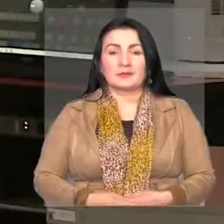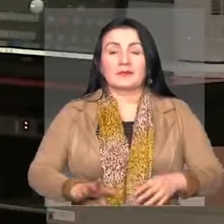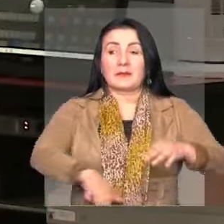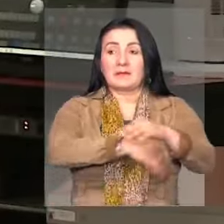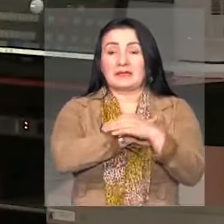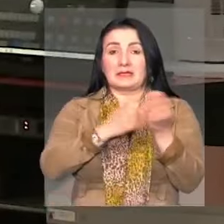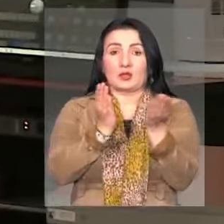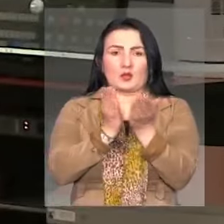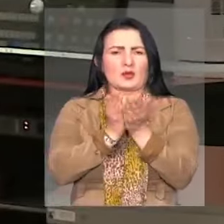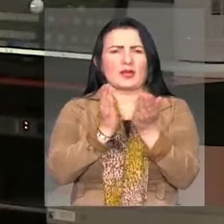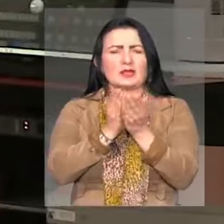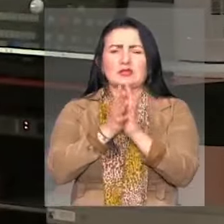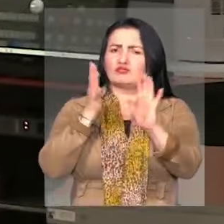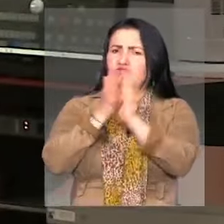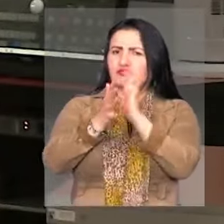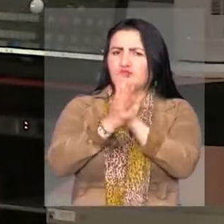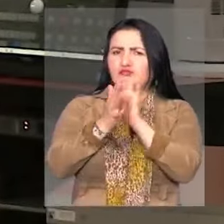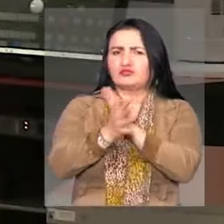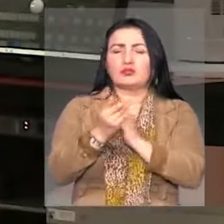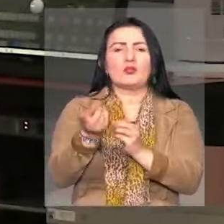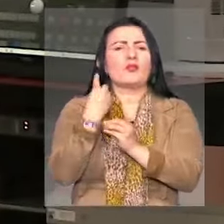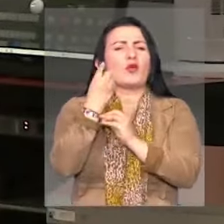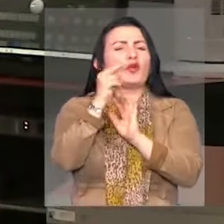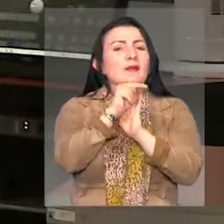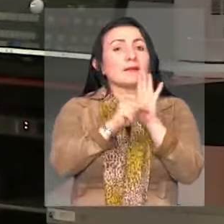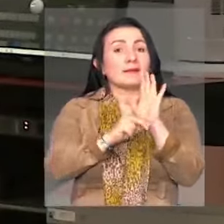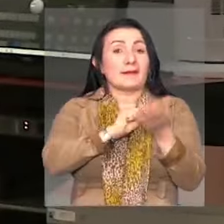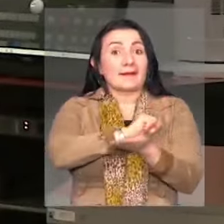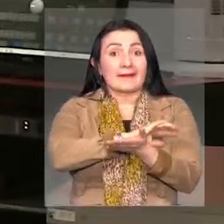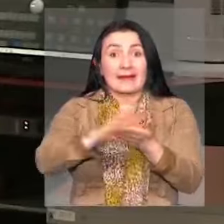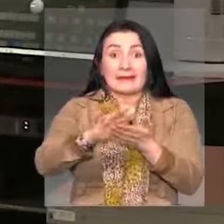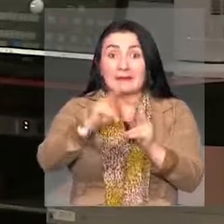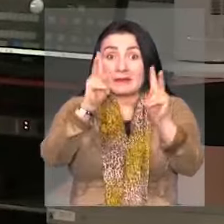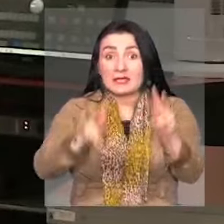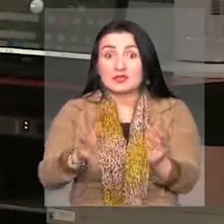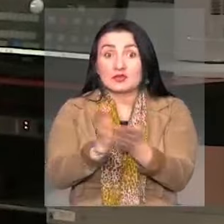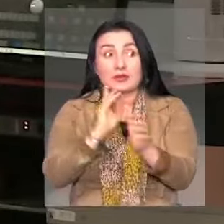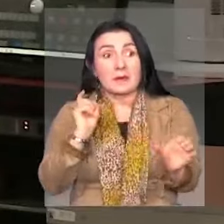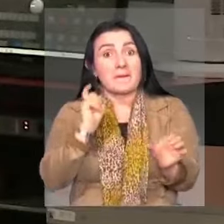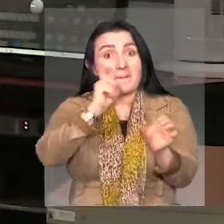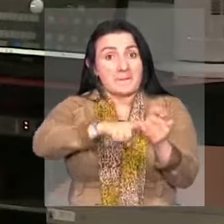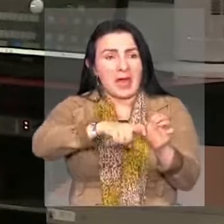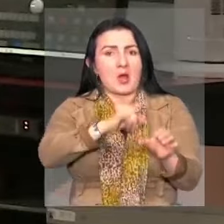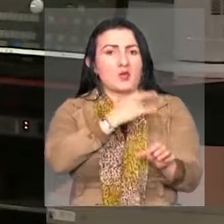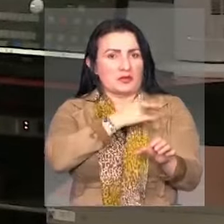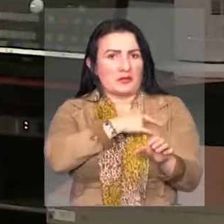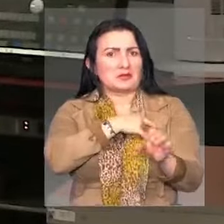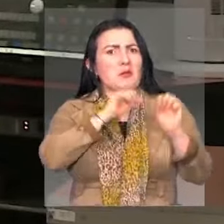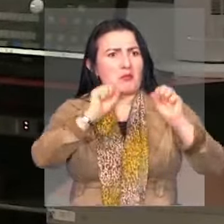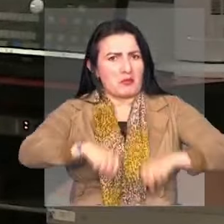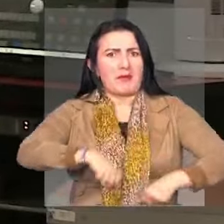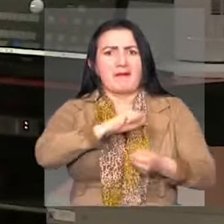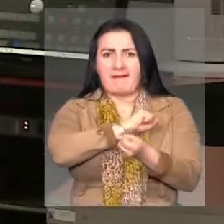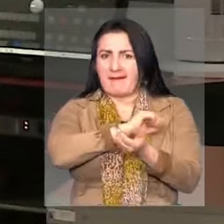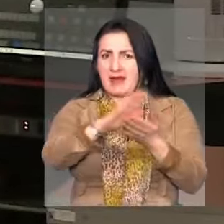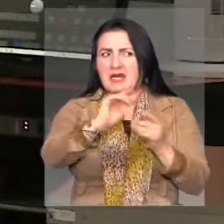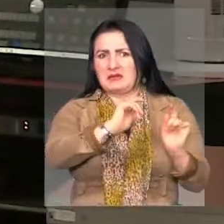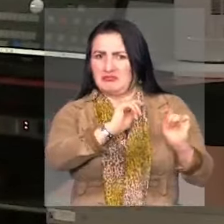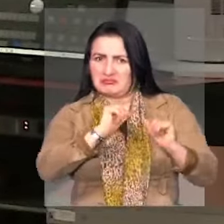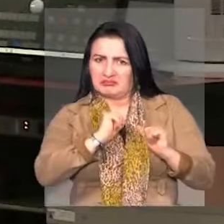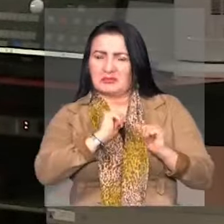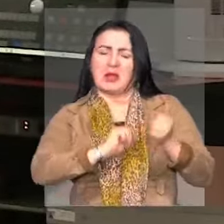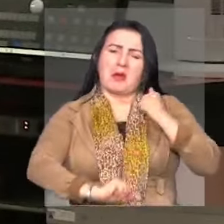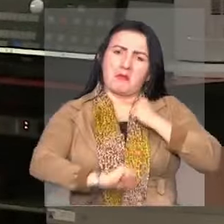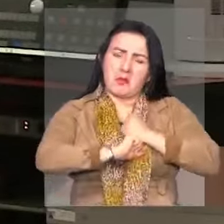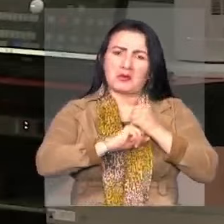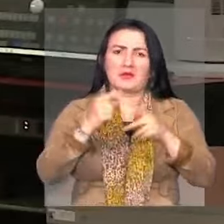El Ministerio de Educación lanzó su política de gratuidad para que estudiantes puedan acceder a instituciones de educación superior con respaldo económico por parte